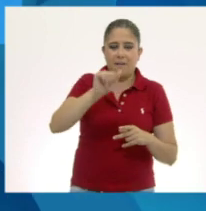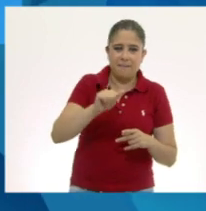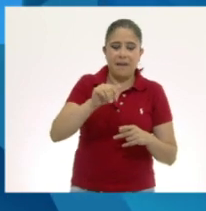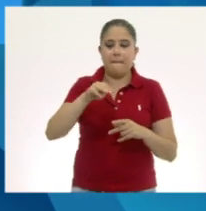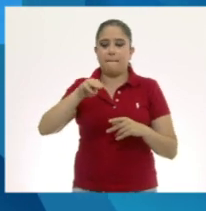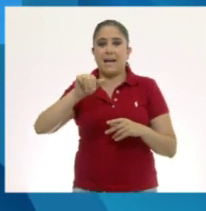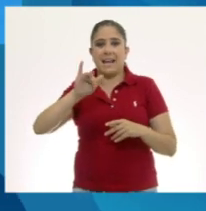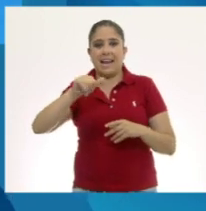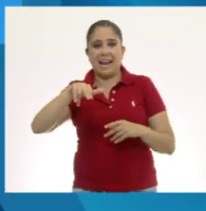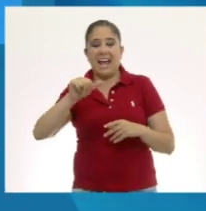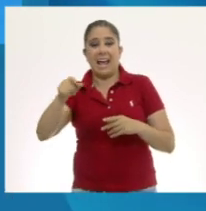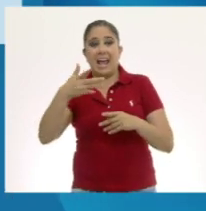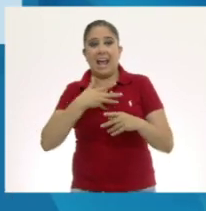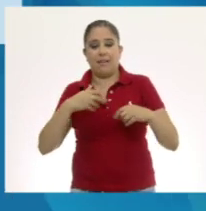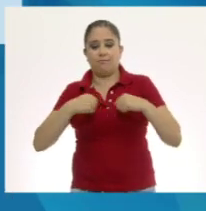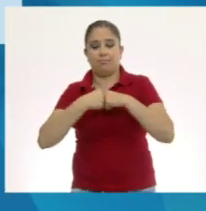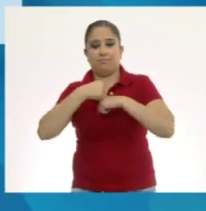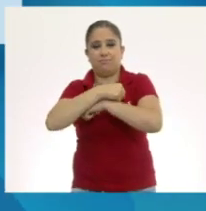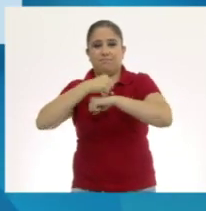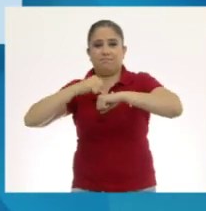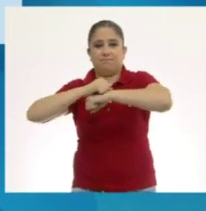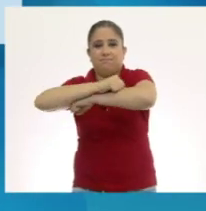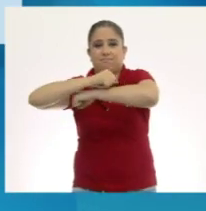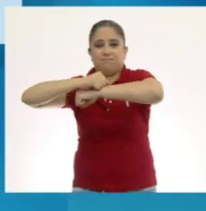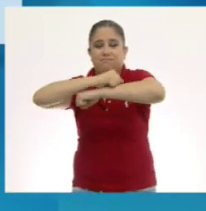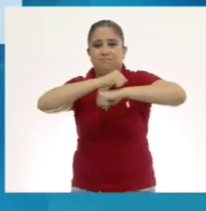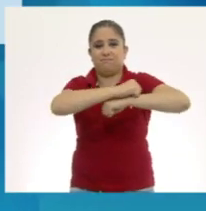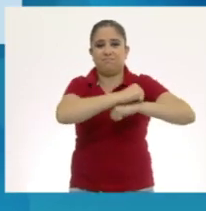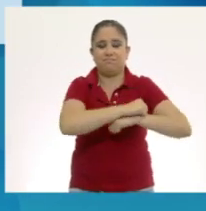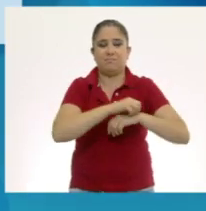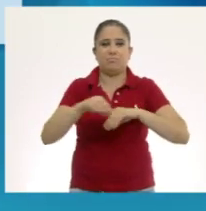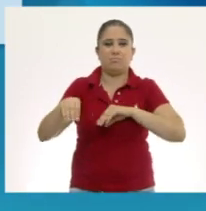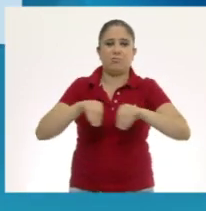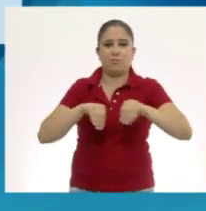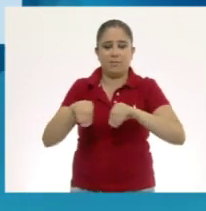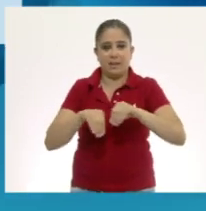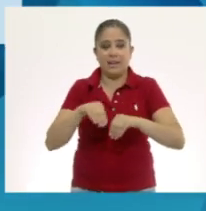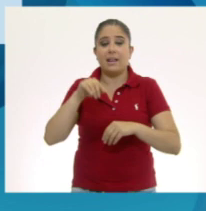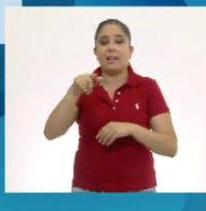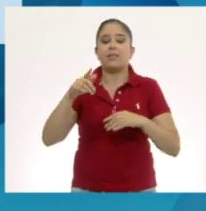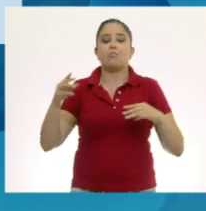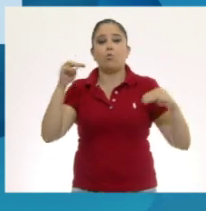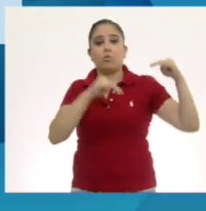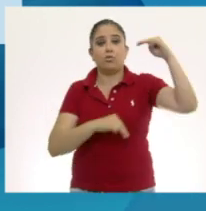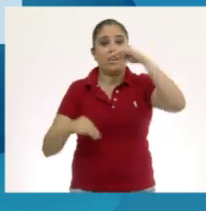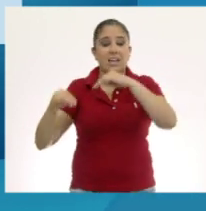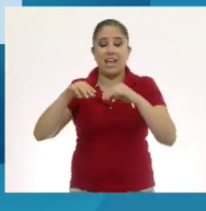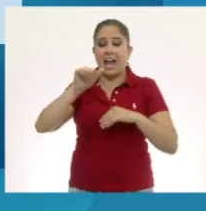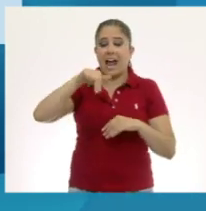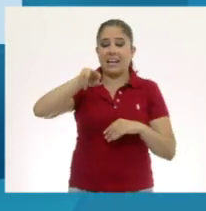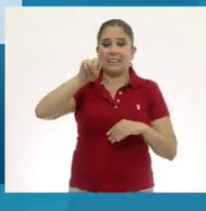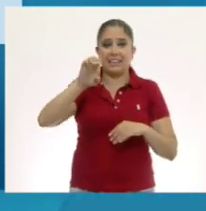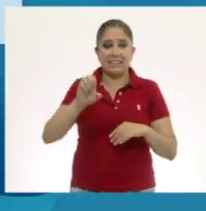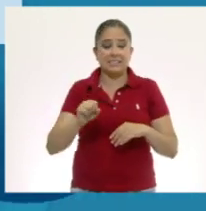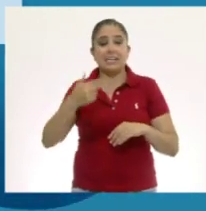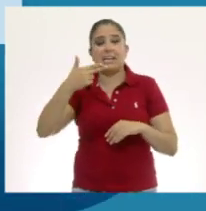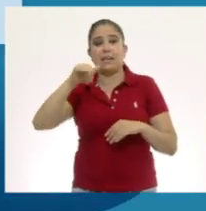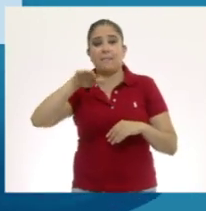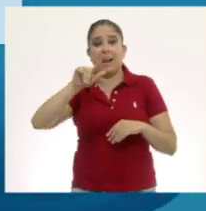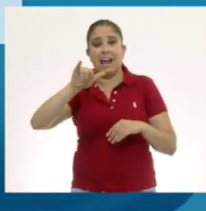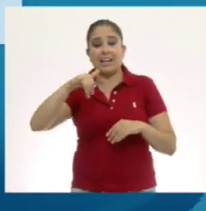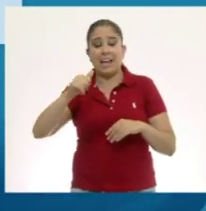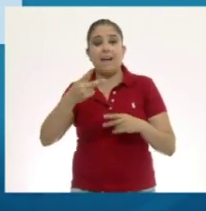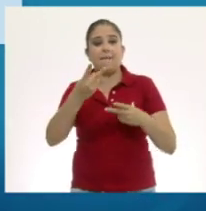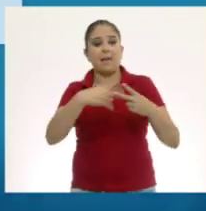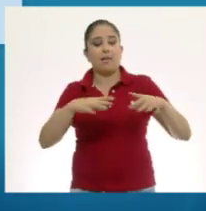las Marianas. Grandes plegamientos continentales, como las cordilleras de los Andes y de los Himalaya, y el nacimiento